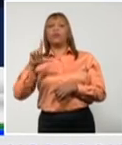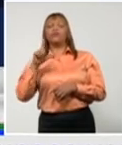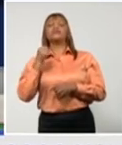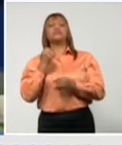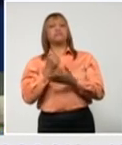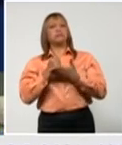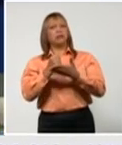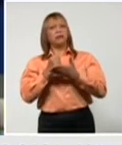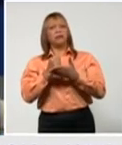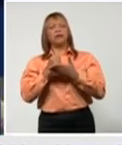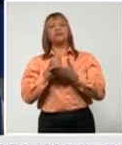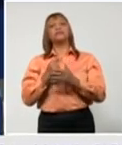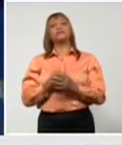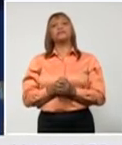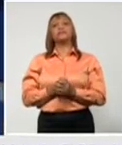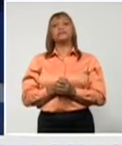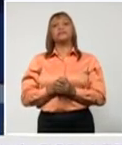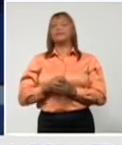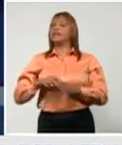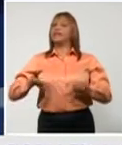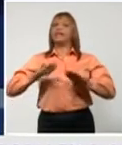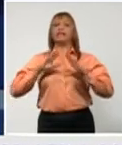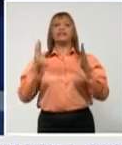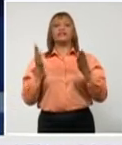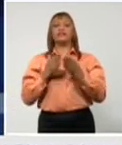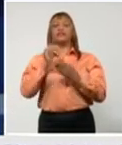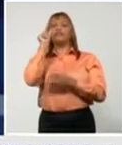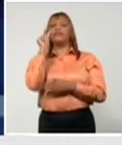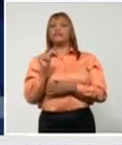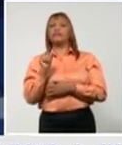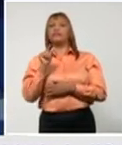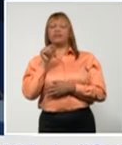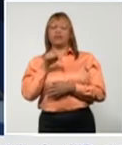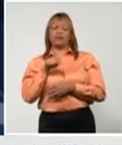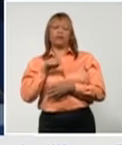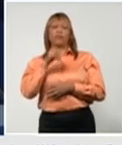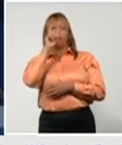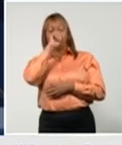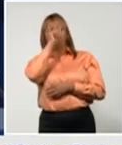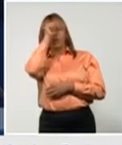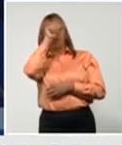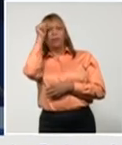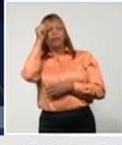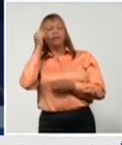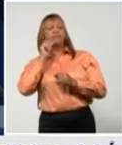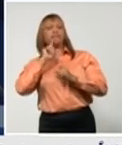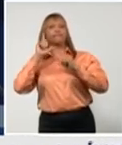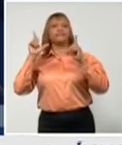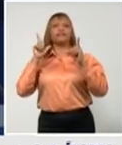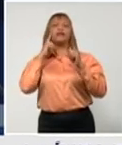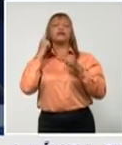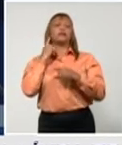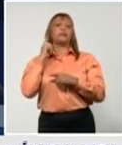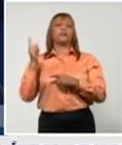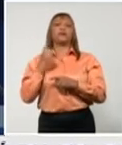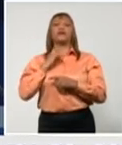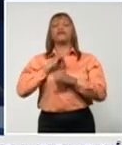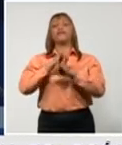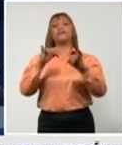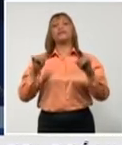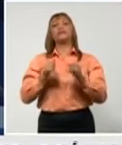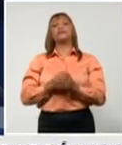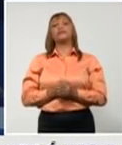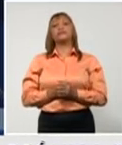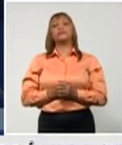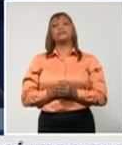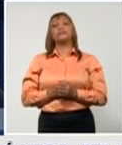estudios, y todas las personas que, siendo domingo, se levantan para escuchar la información. Hoy